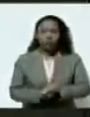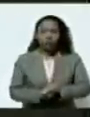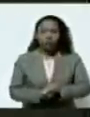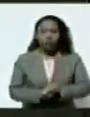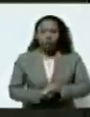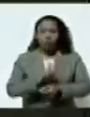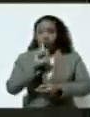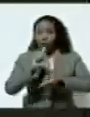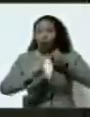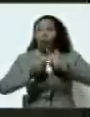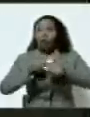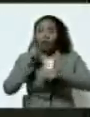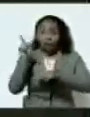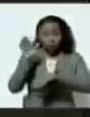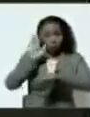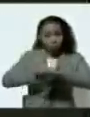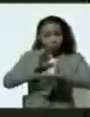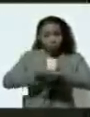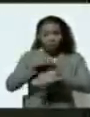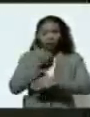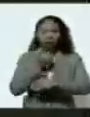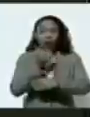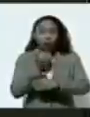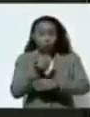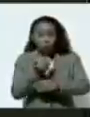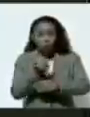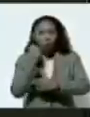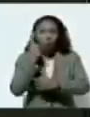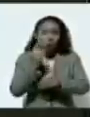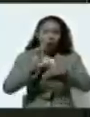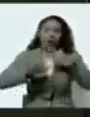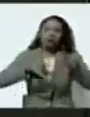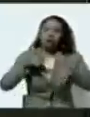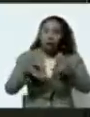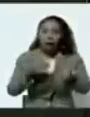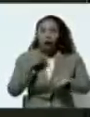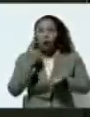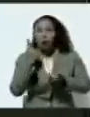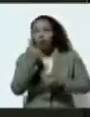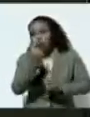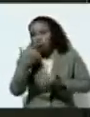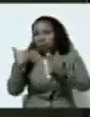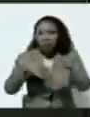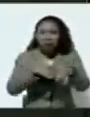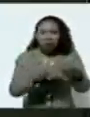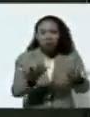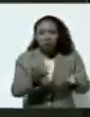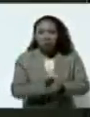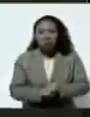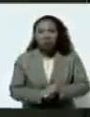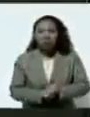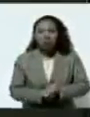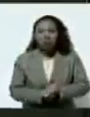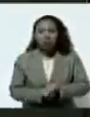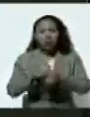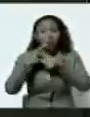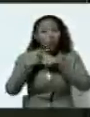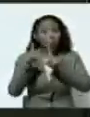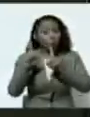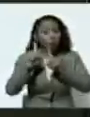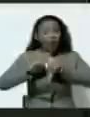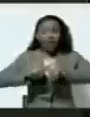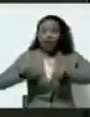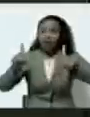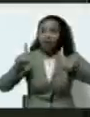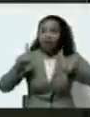Una cosa es que eso pase en un acto, en una marcha. Y otra cosa muy diferente es